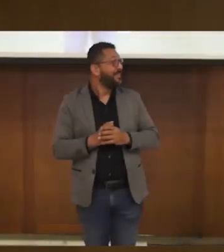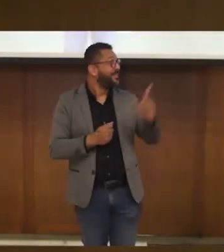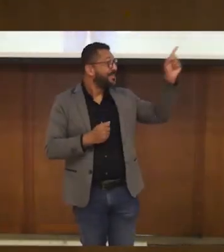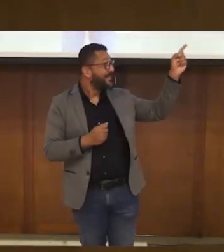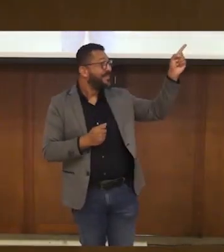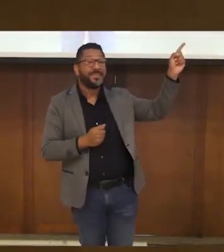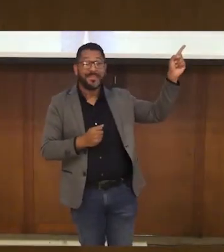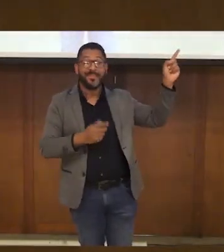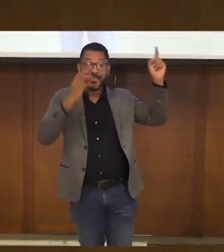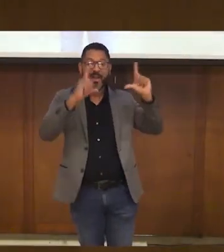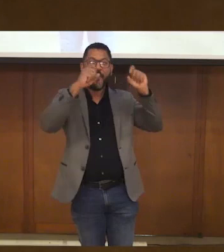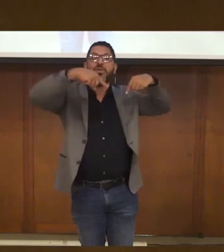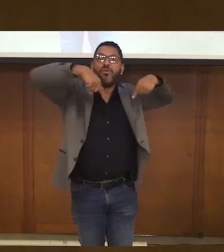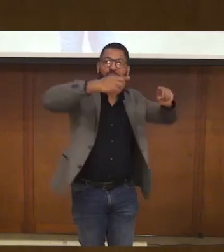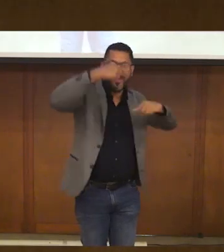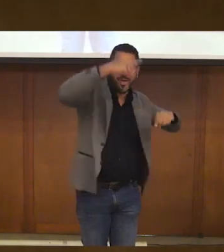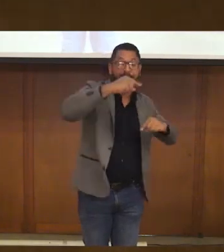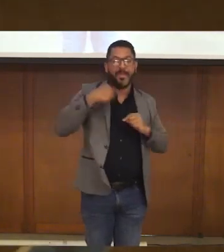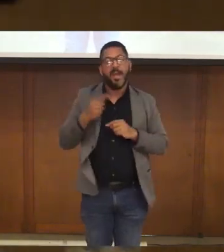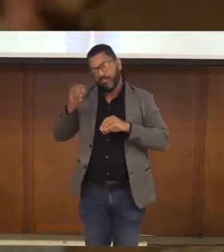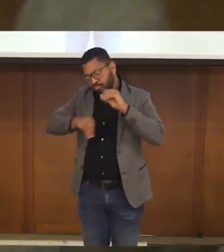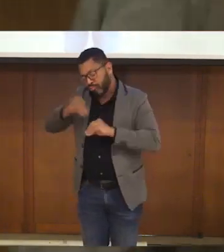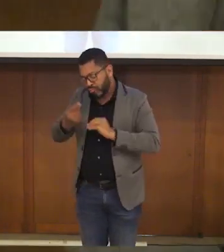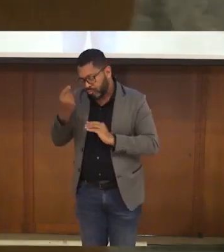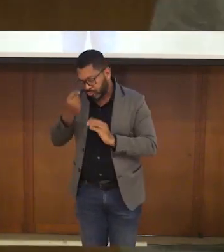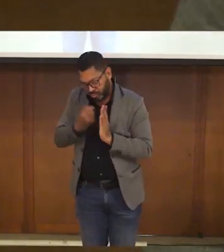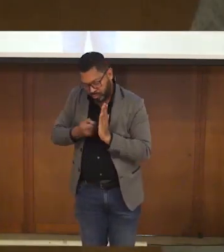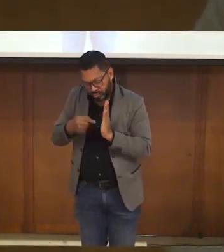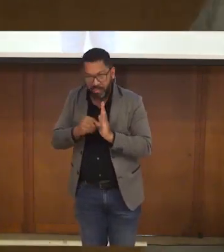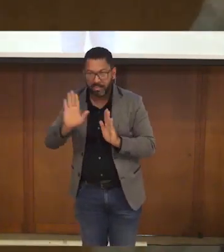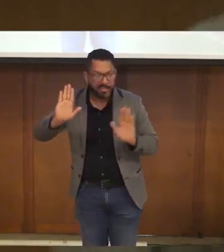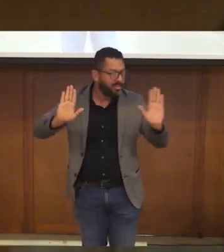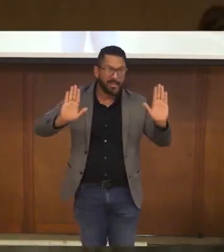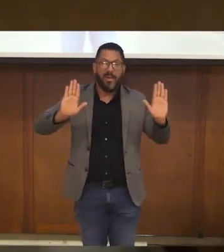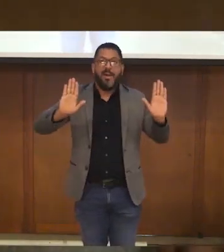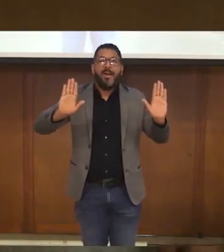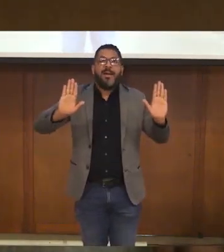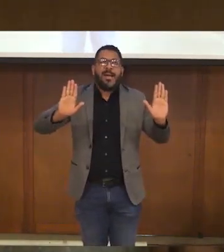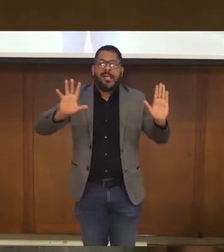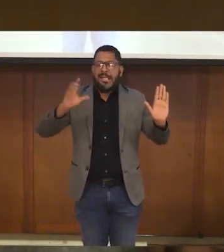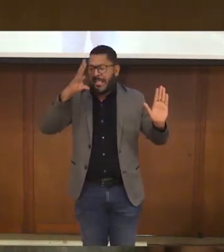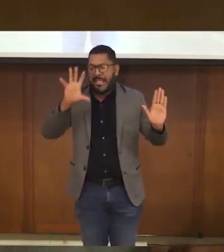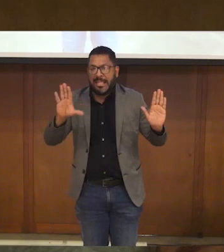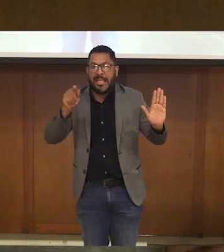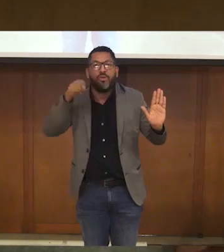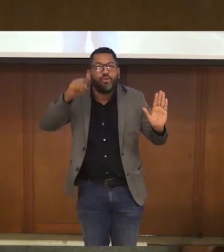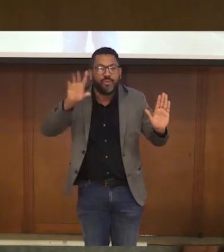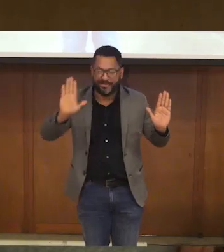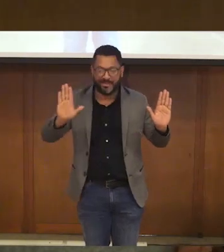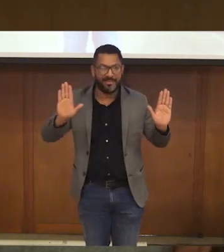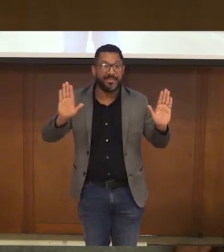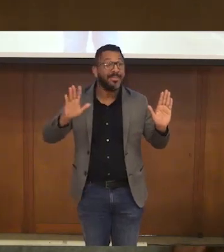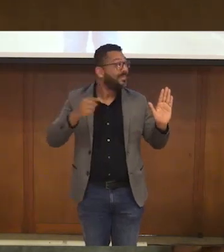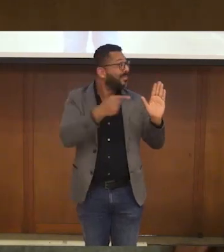Entonces miren los almendros de Daniel y miren los almendros del Huila, del